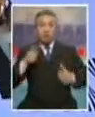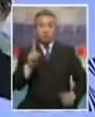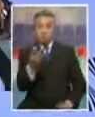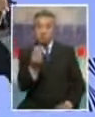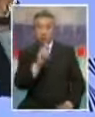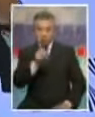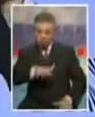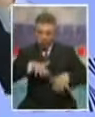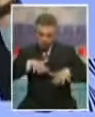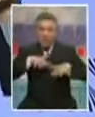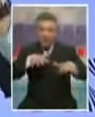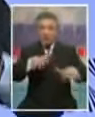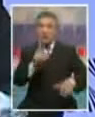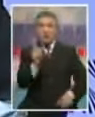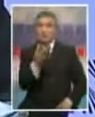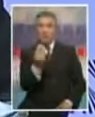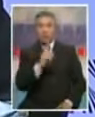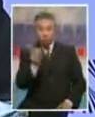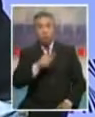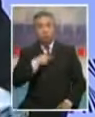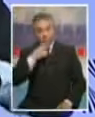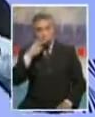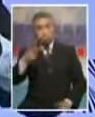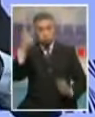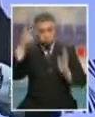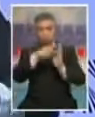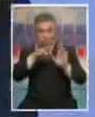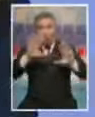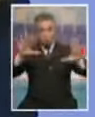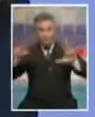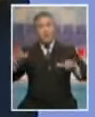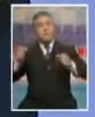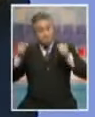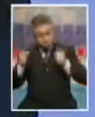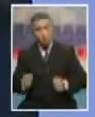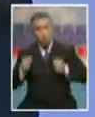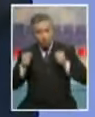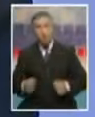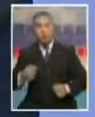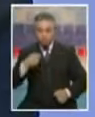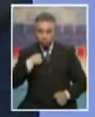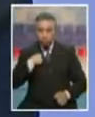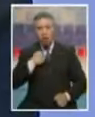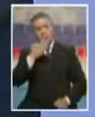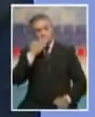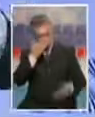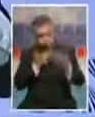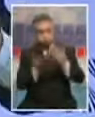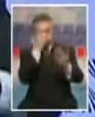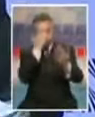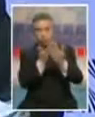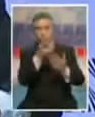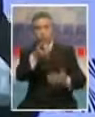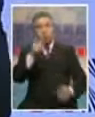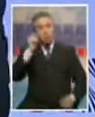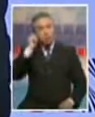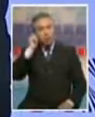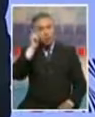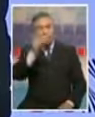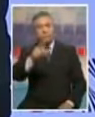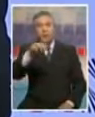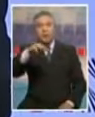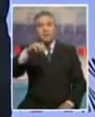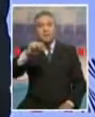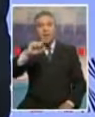sin miedo y nos demostraron a todos, y yo también creo, el 2009 que se podía. Esa es mi interpelación. Y pienso en una mujer, y aquí termino,